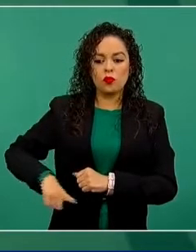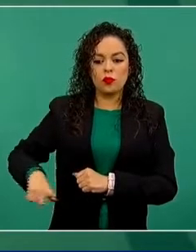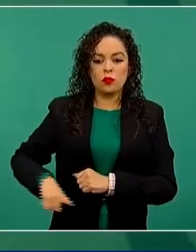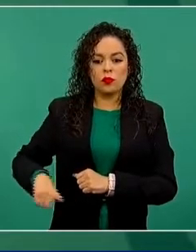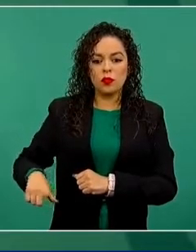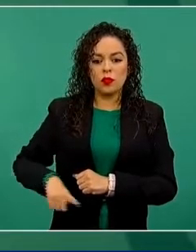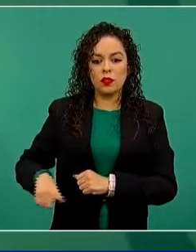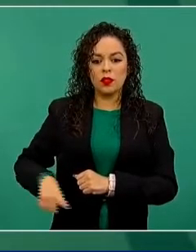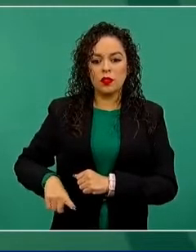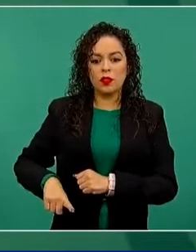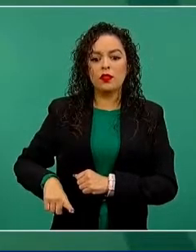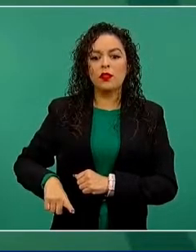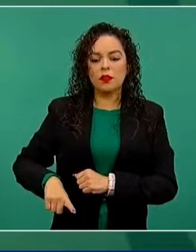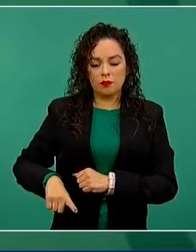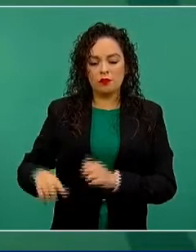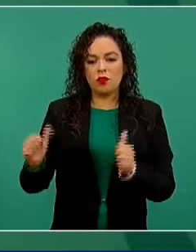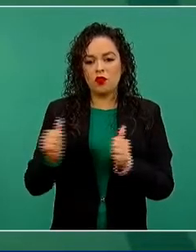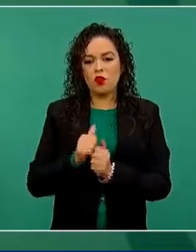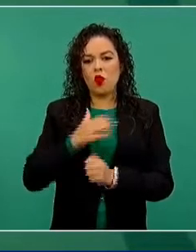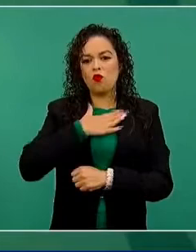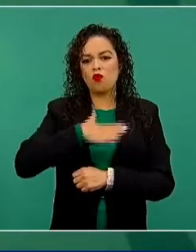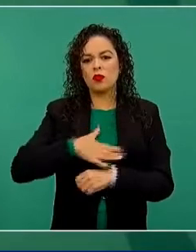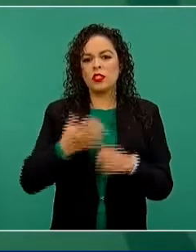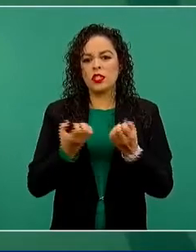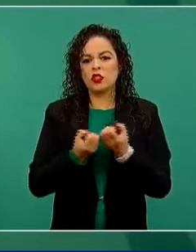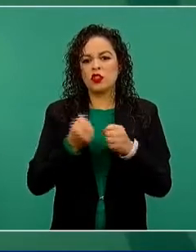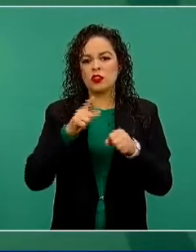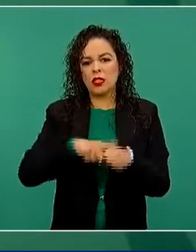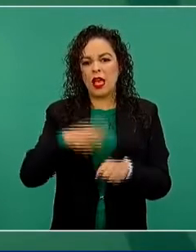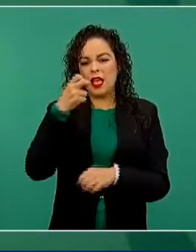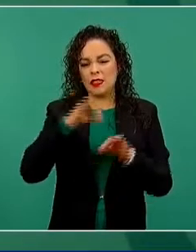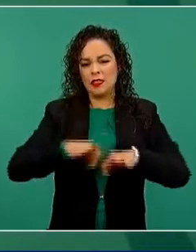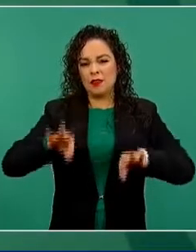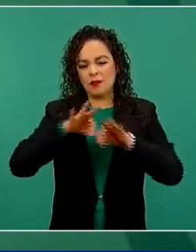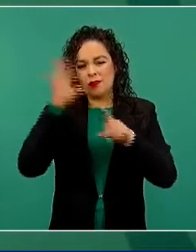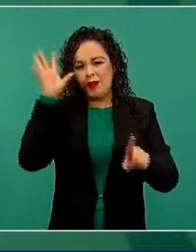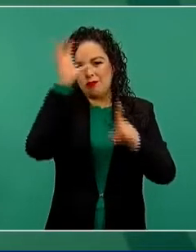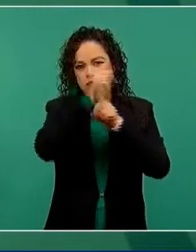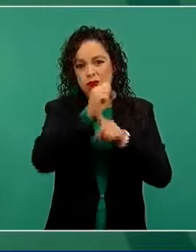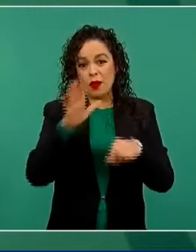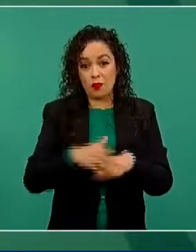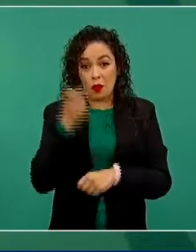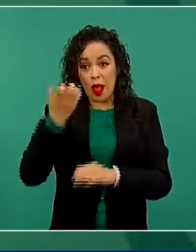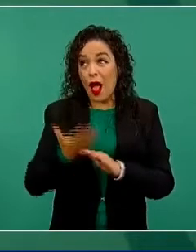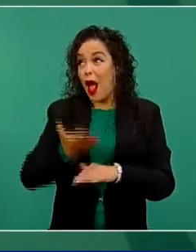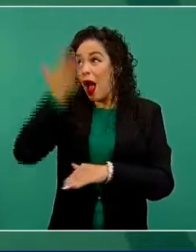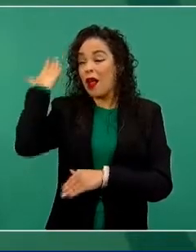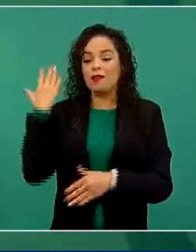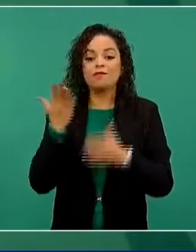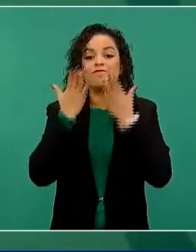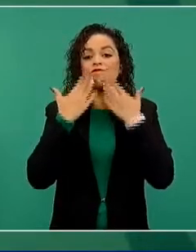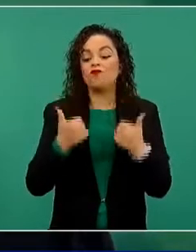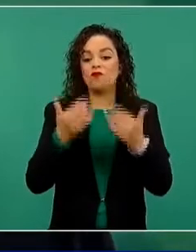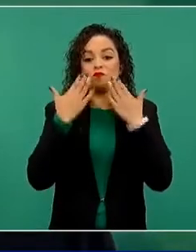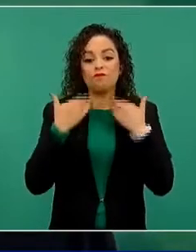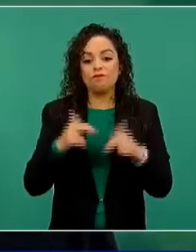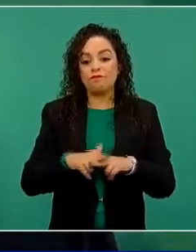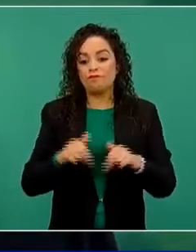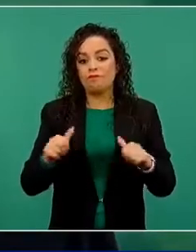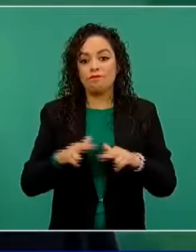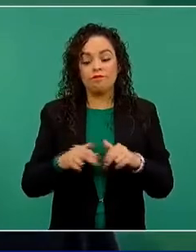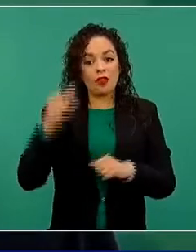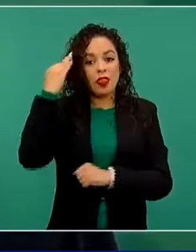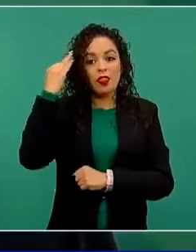el propósito de hacer justicia social, porque eso no existía en el